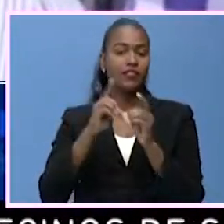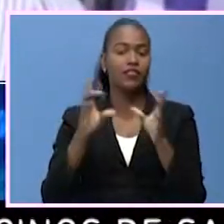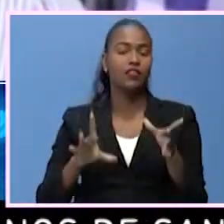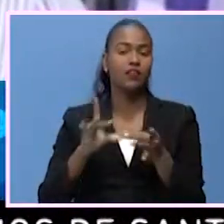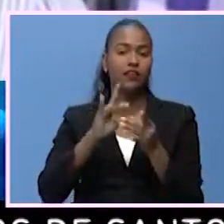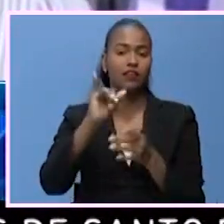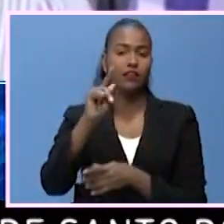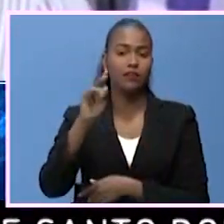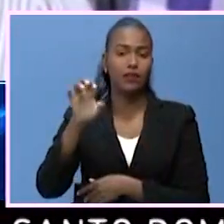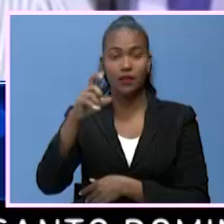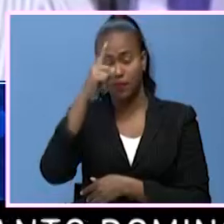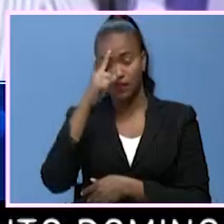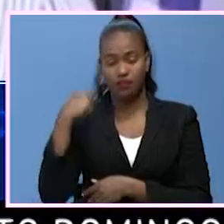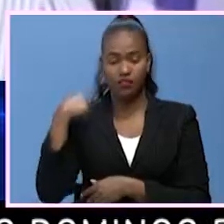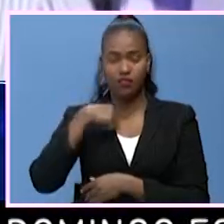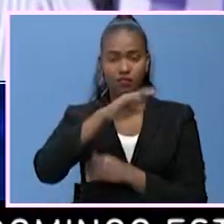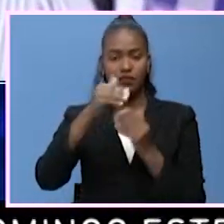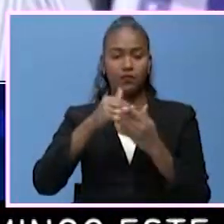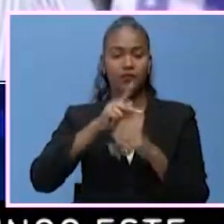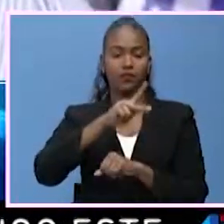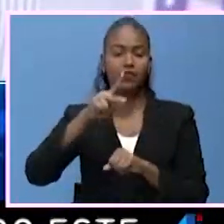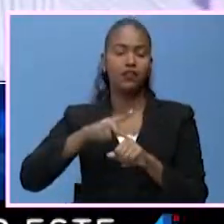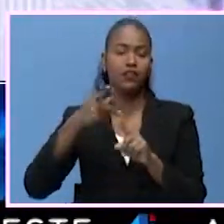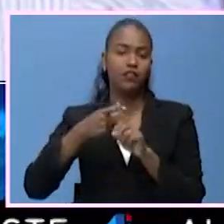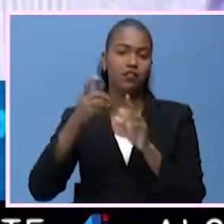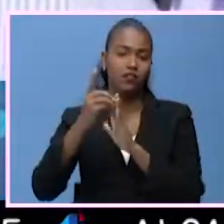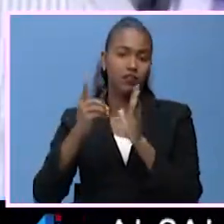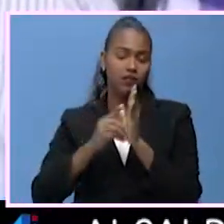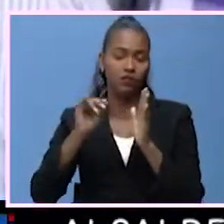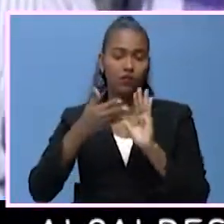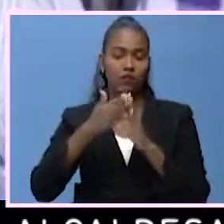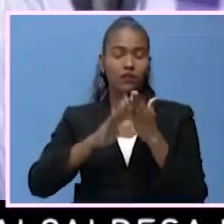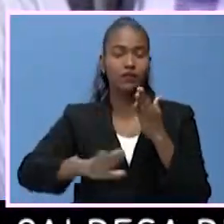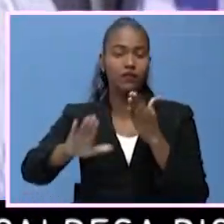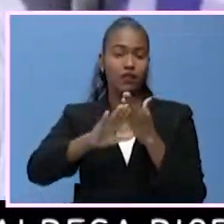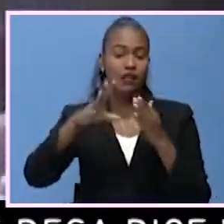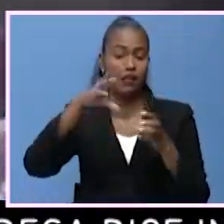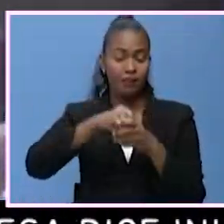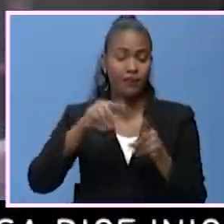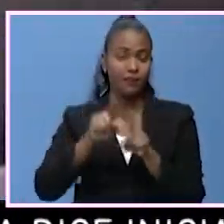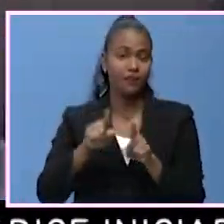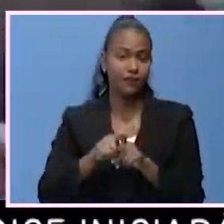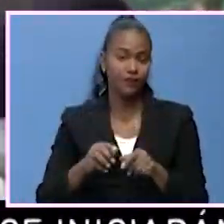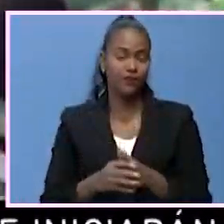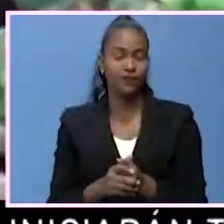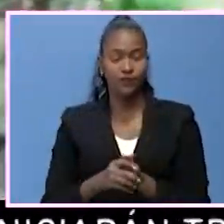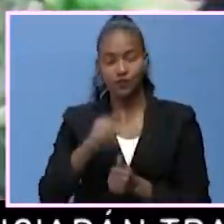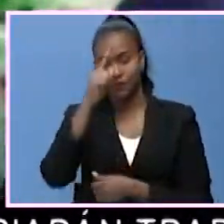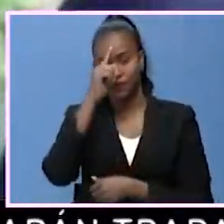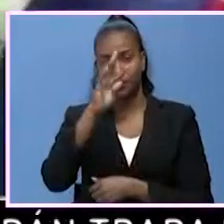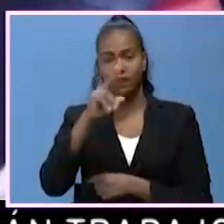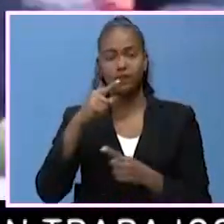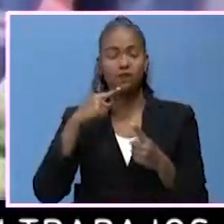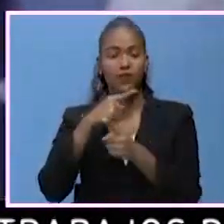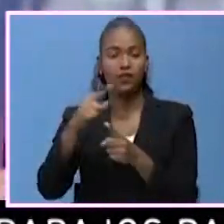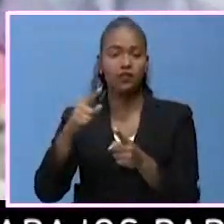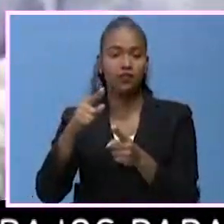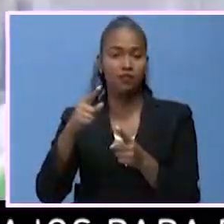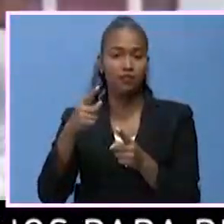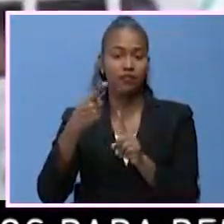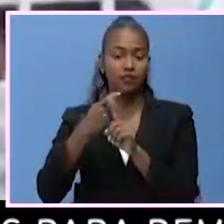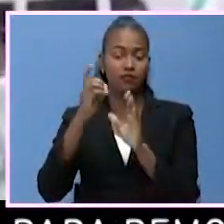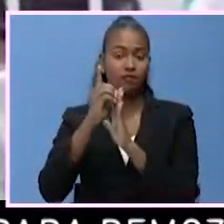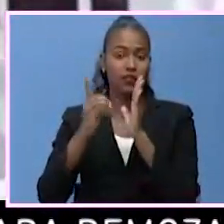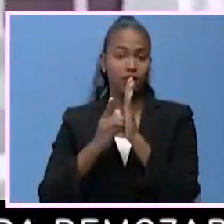Inespre a nuestra provincia de Dajabón, al municipio cabecera. Para 4RD Noticias,